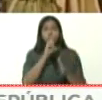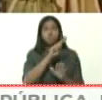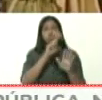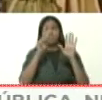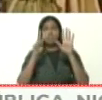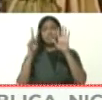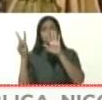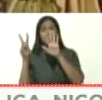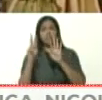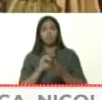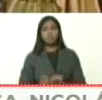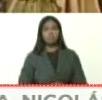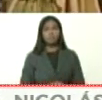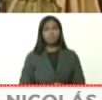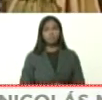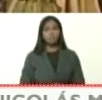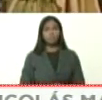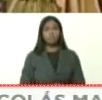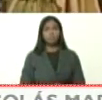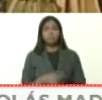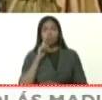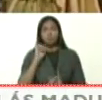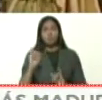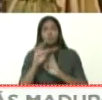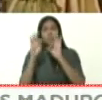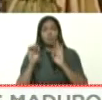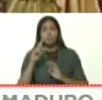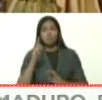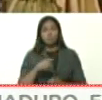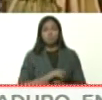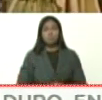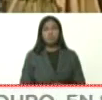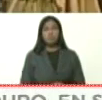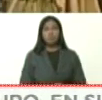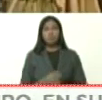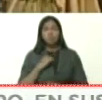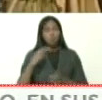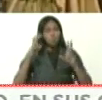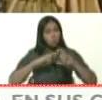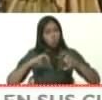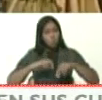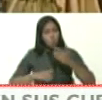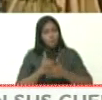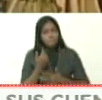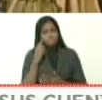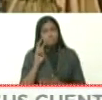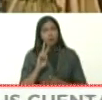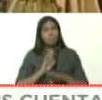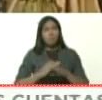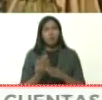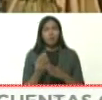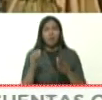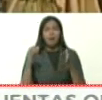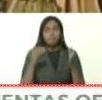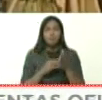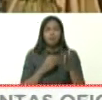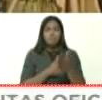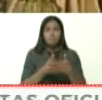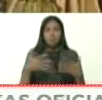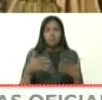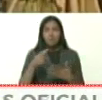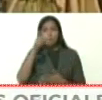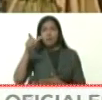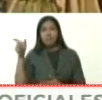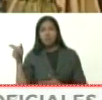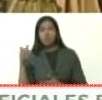9.277. Yo pienso y pido así a las autoridades que este dato deben revisarlo, porque las miles de personas que hemos operado en